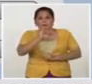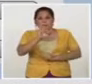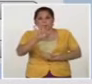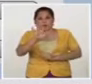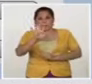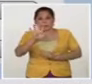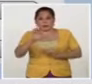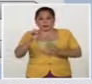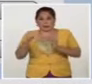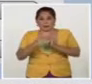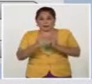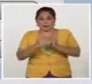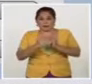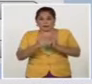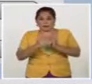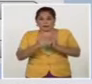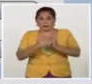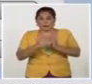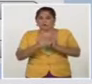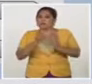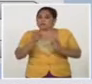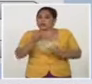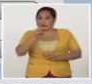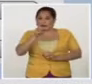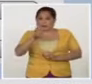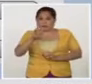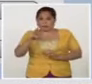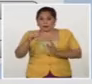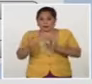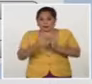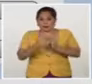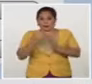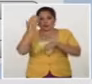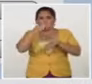8.680.000 y que con los